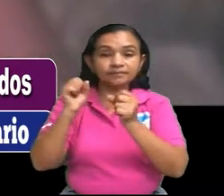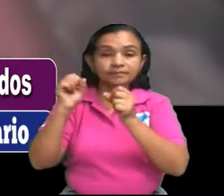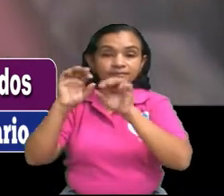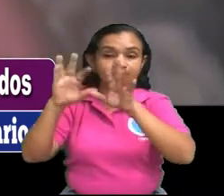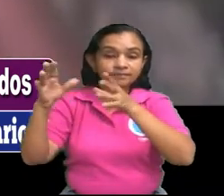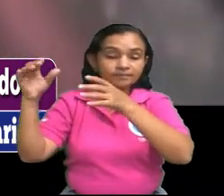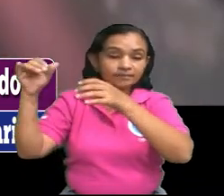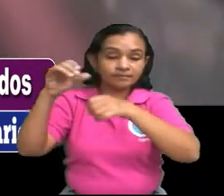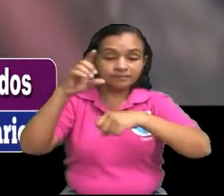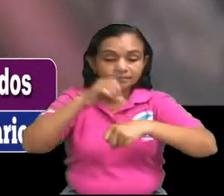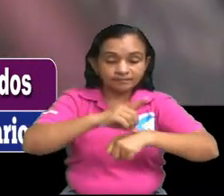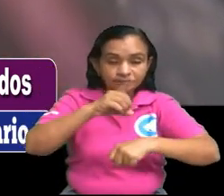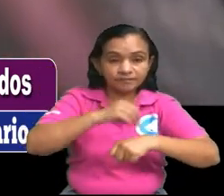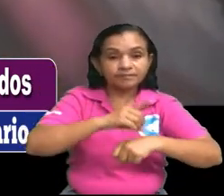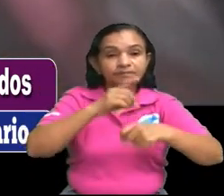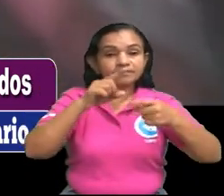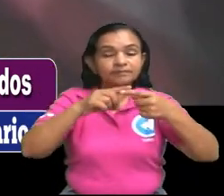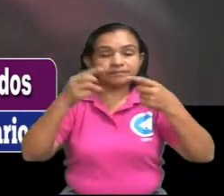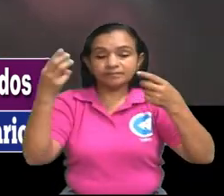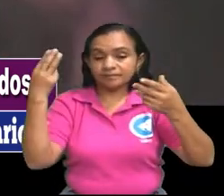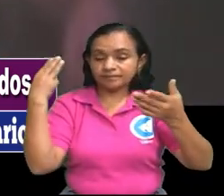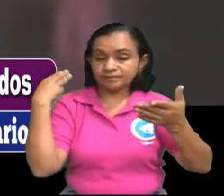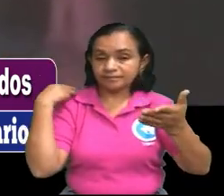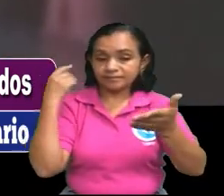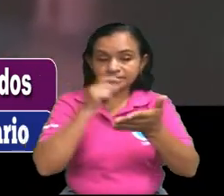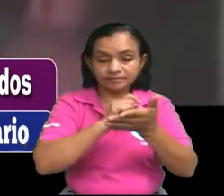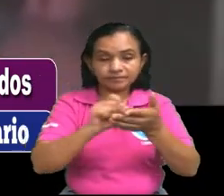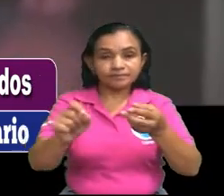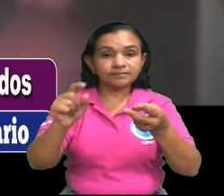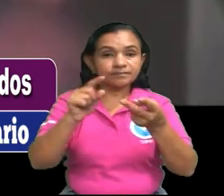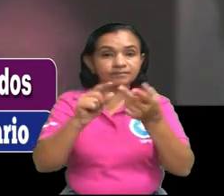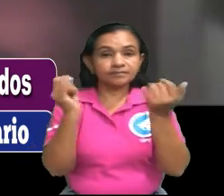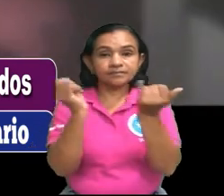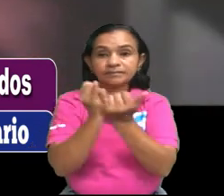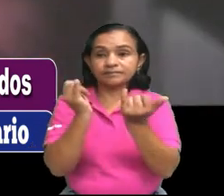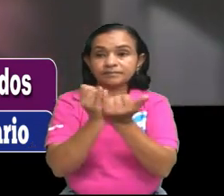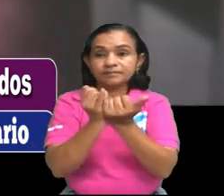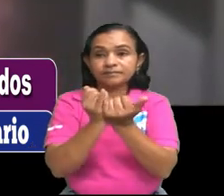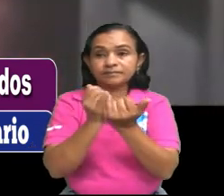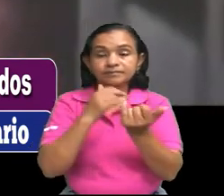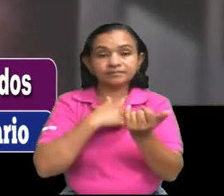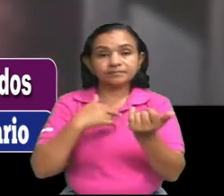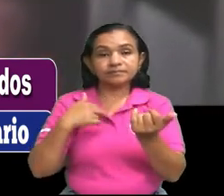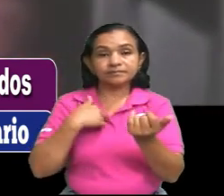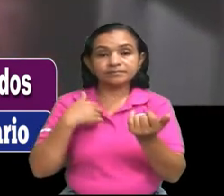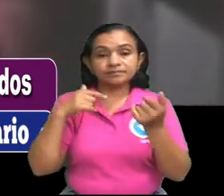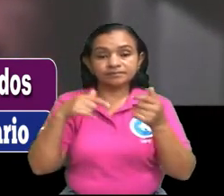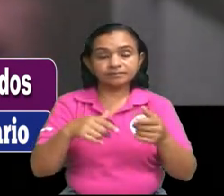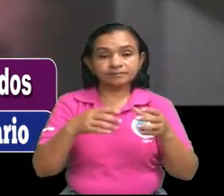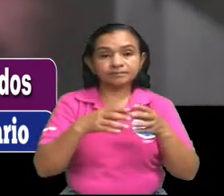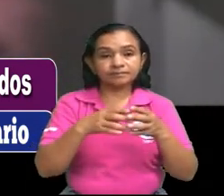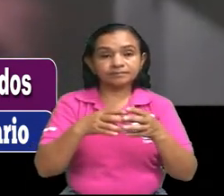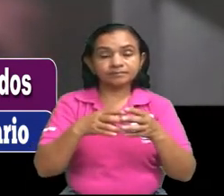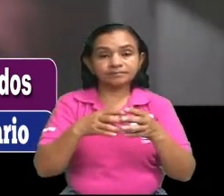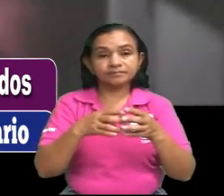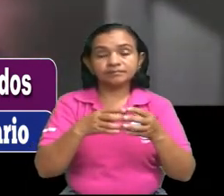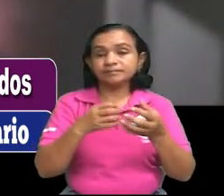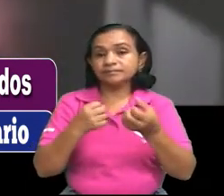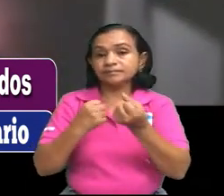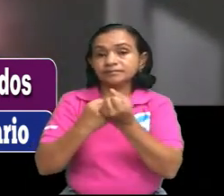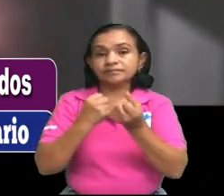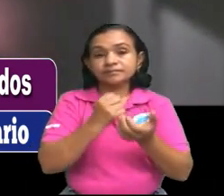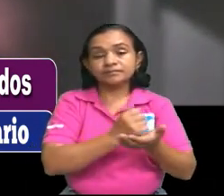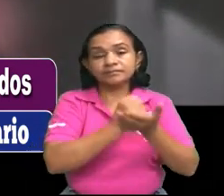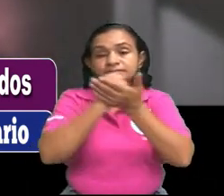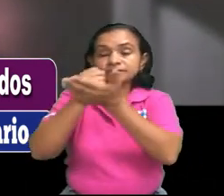cubanas, médicos, maestros. Igual nos ha ocurrido a nosotros cuando le brindamos esa solidaridad